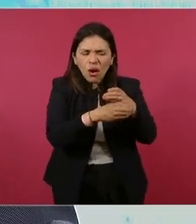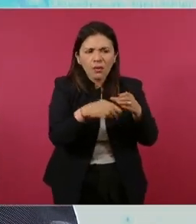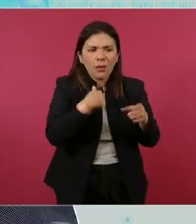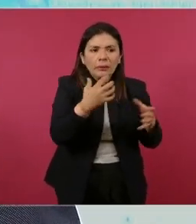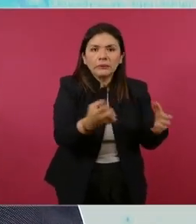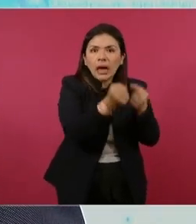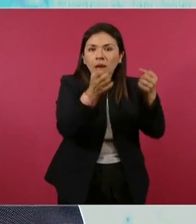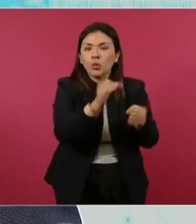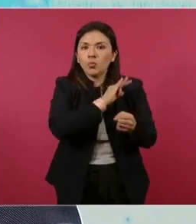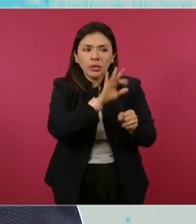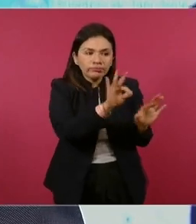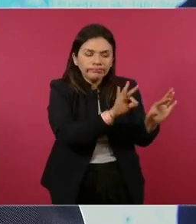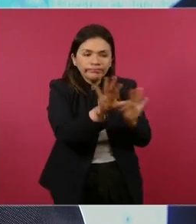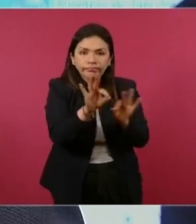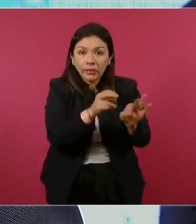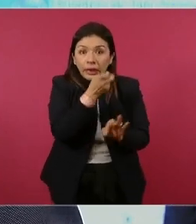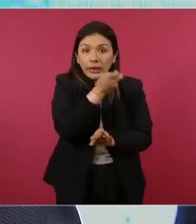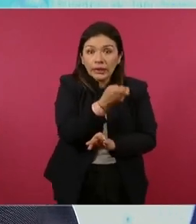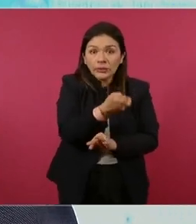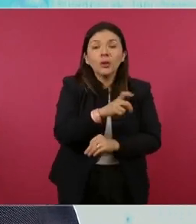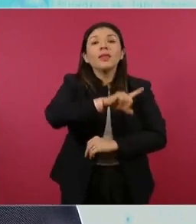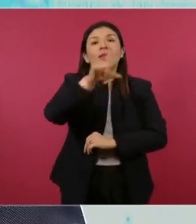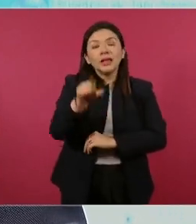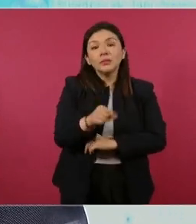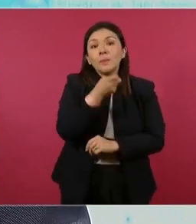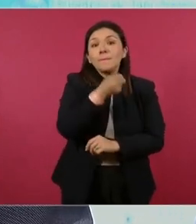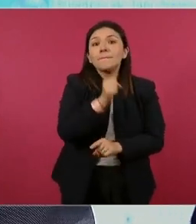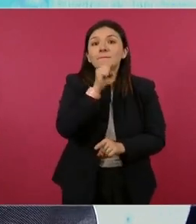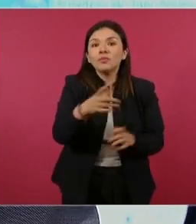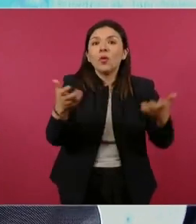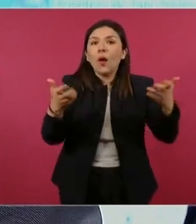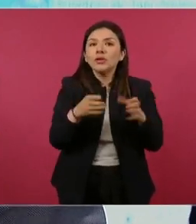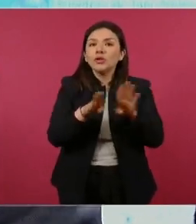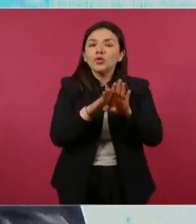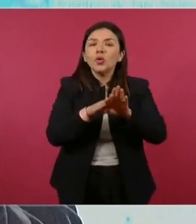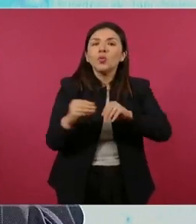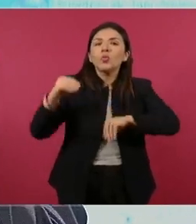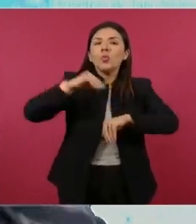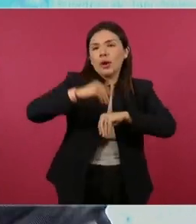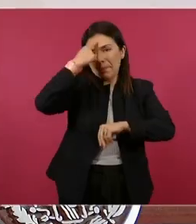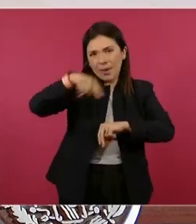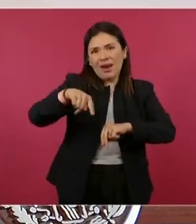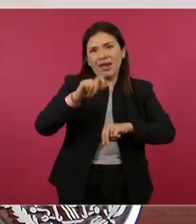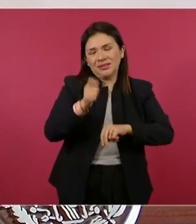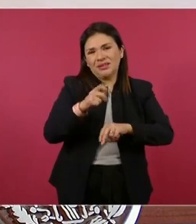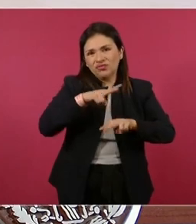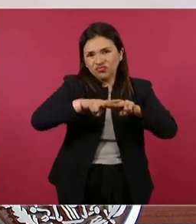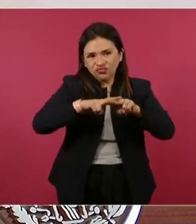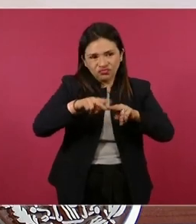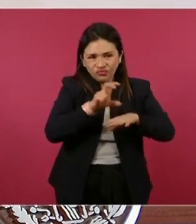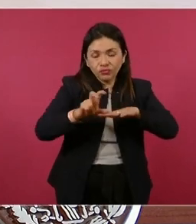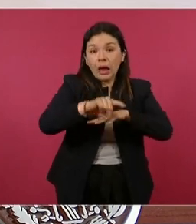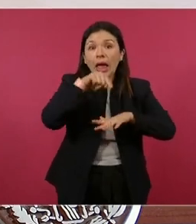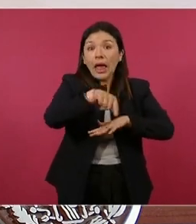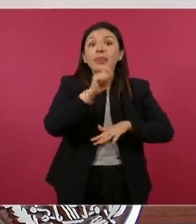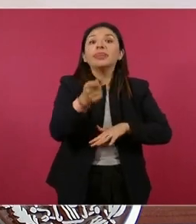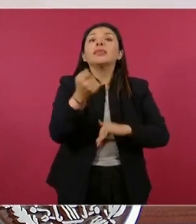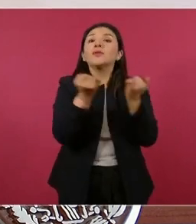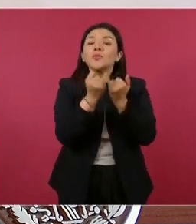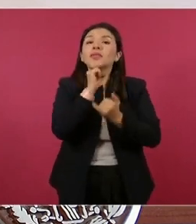podemos recuperar y poder entonces refrendar el trazo de la vía. A partir de ahí se tienen que